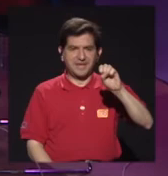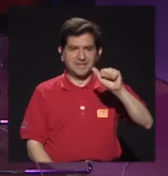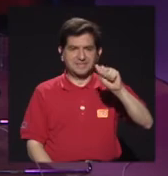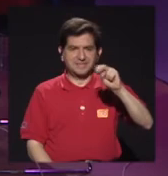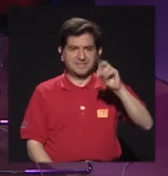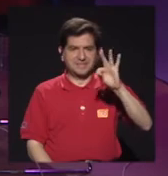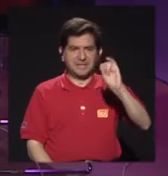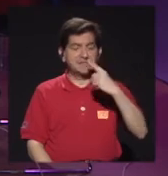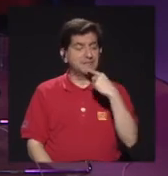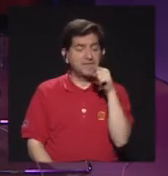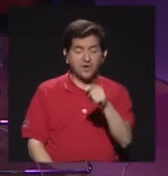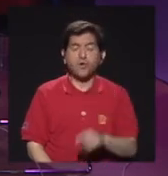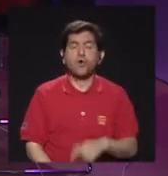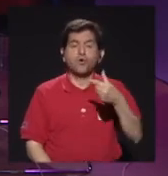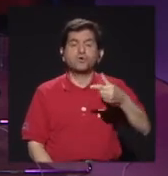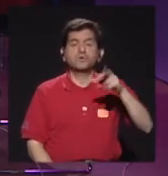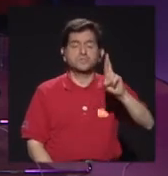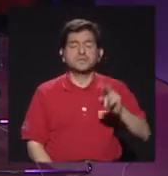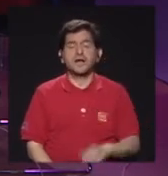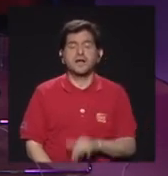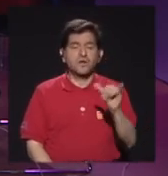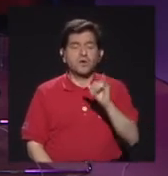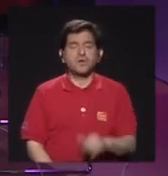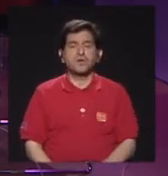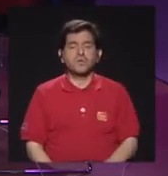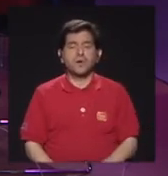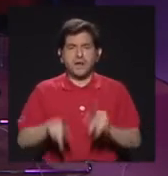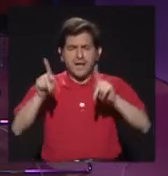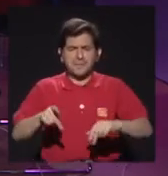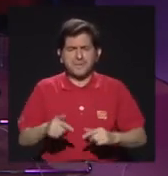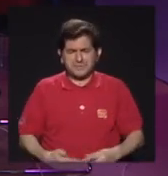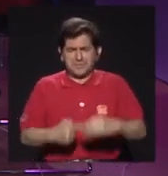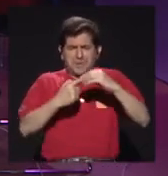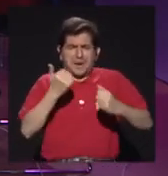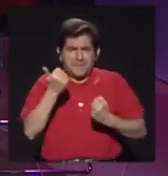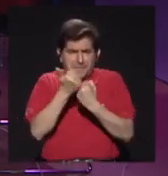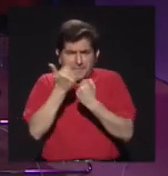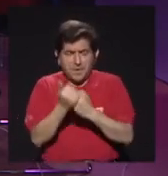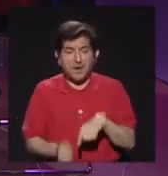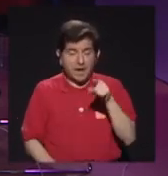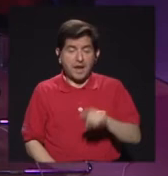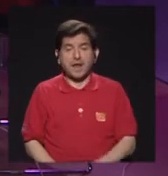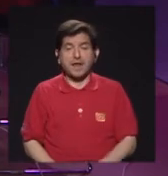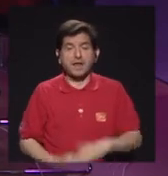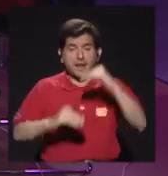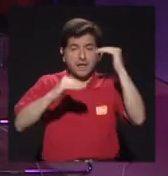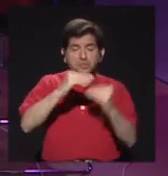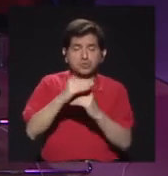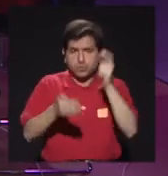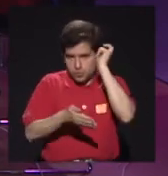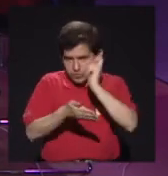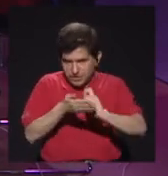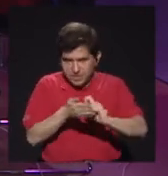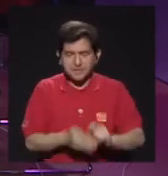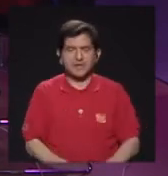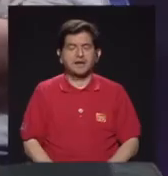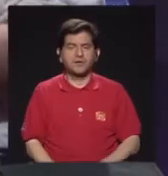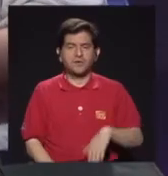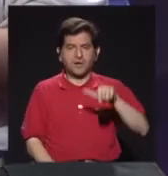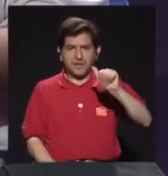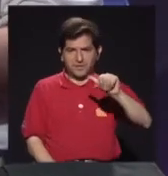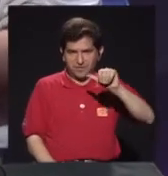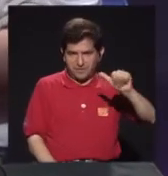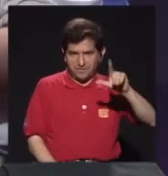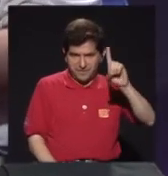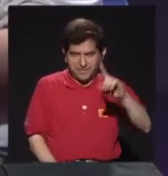abajo salomé mires como su mano derecha y fue su mano derecha él fue subsecretario don antonio fue presidente del asamblea legislativa es decir esto no es ninguna sorpresa